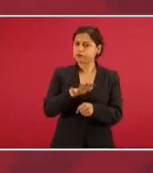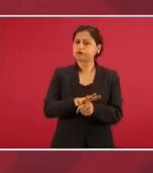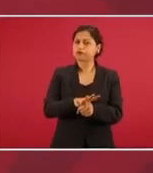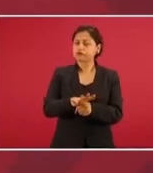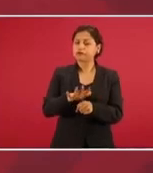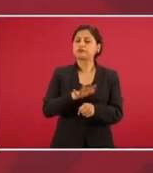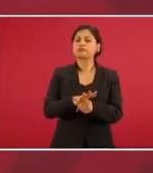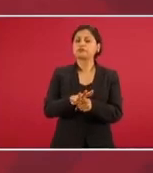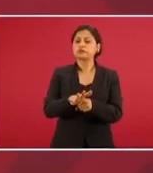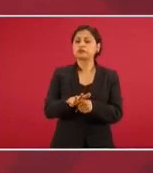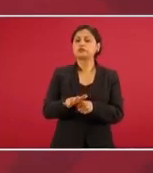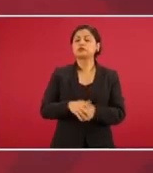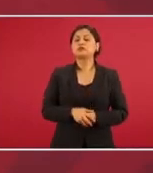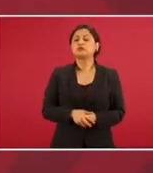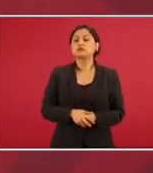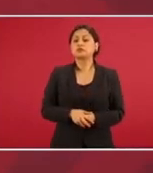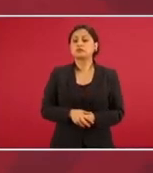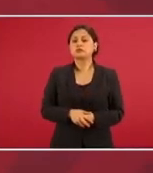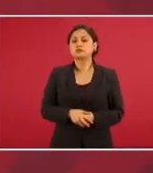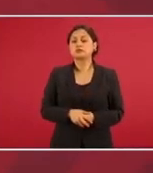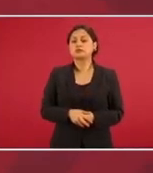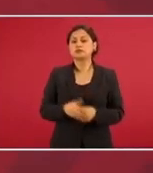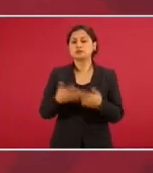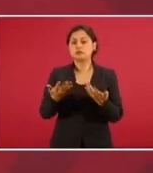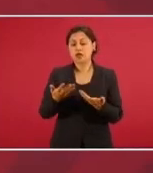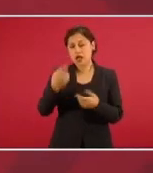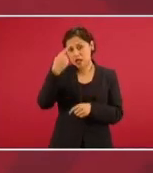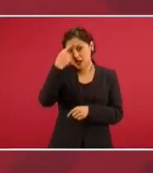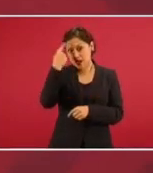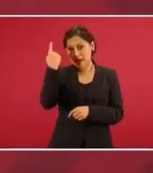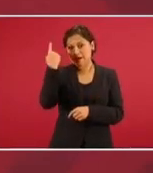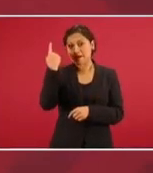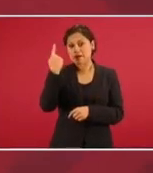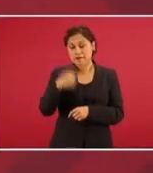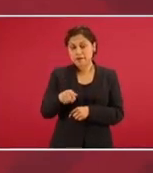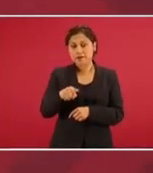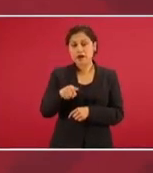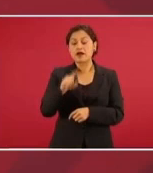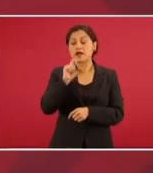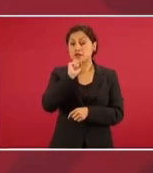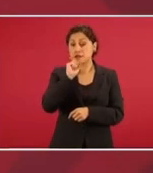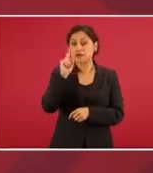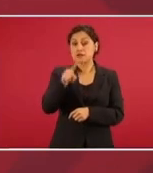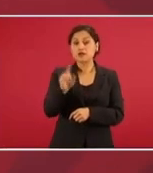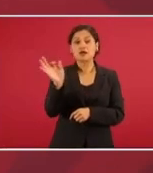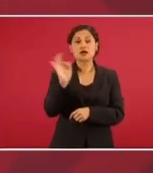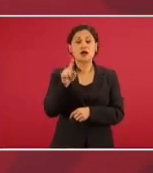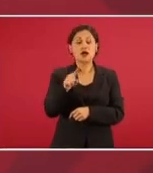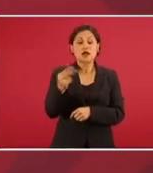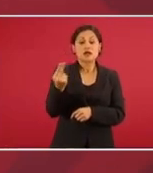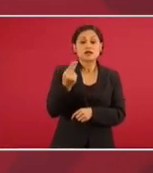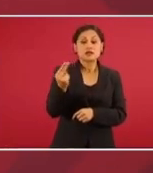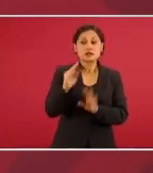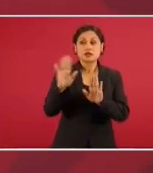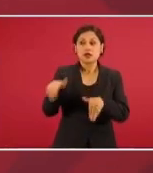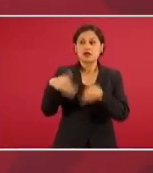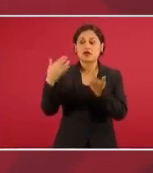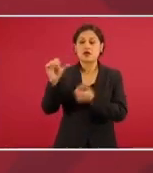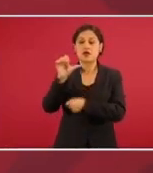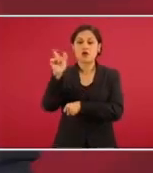todos los bienes que se requieran en el extranjero está a cargo de